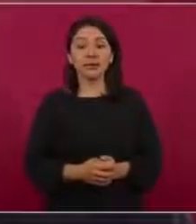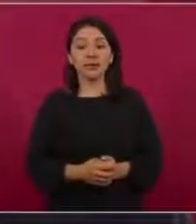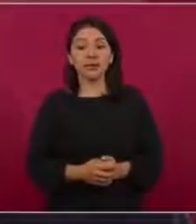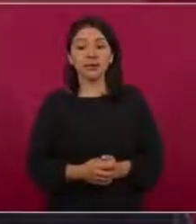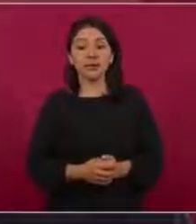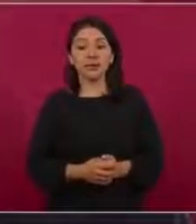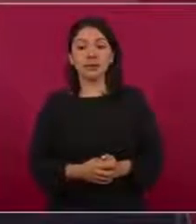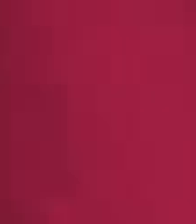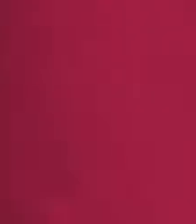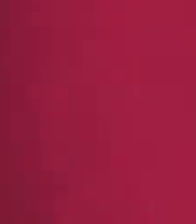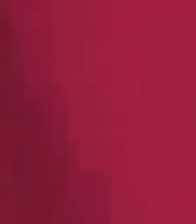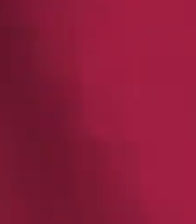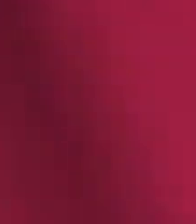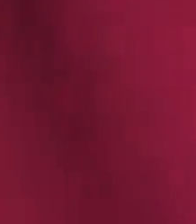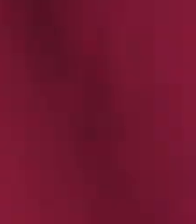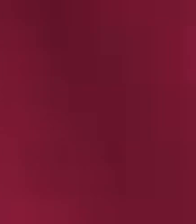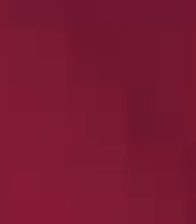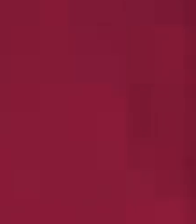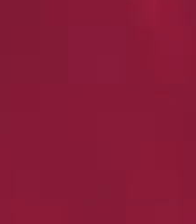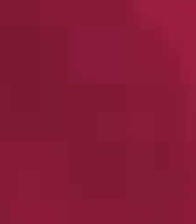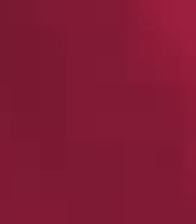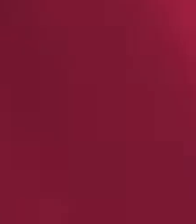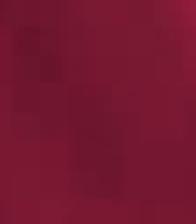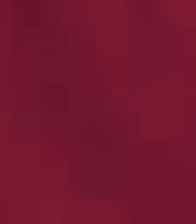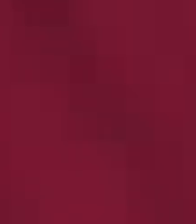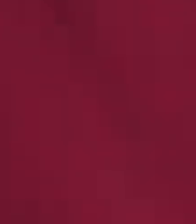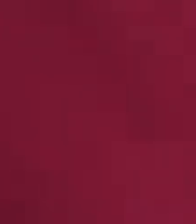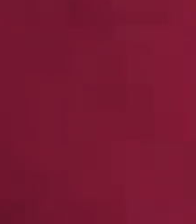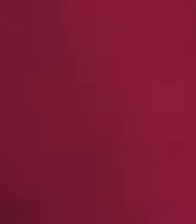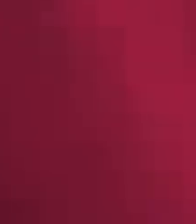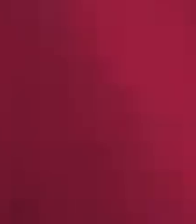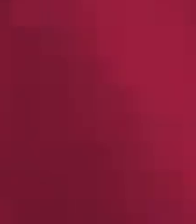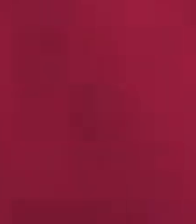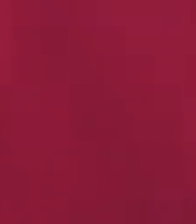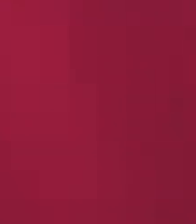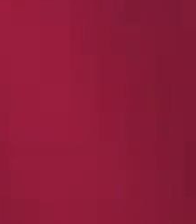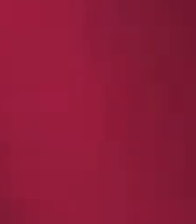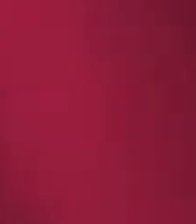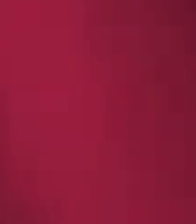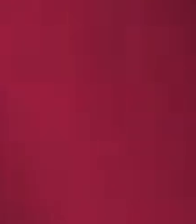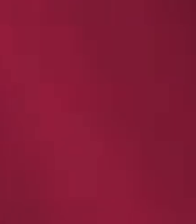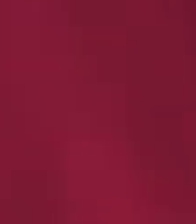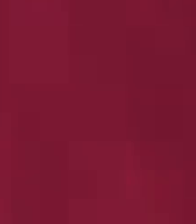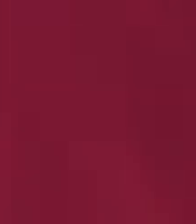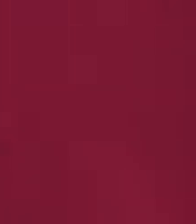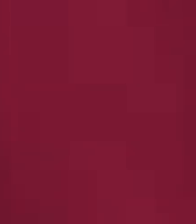sin problema. Gobierno de México.